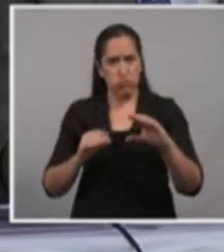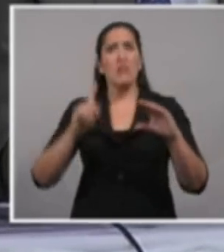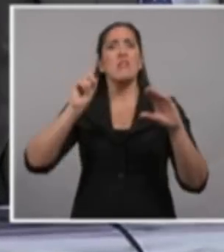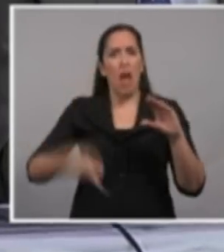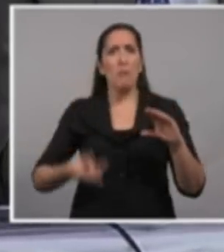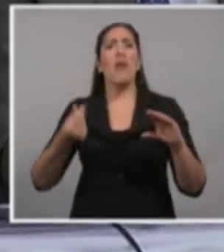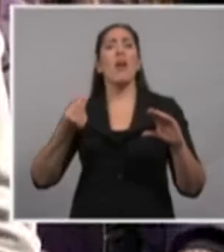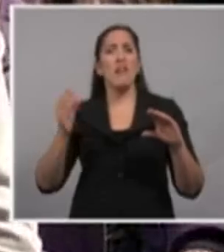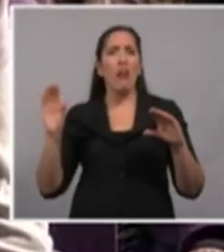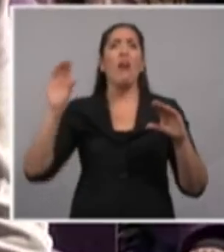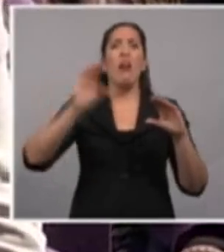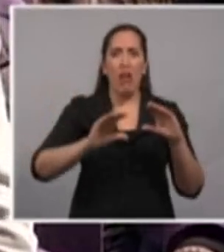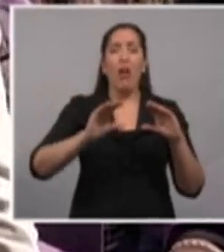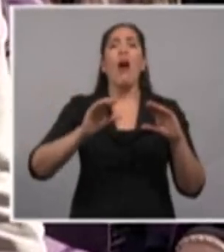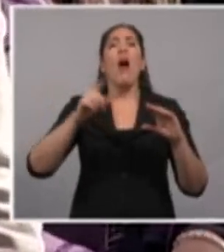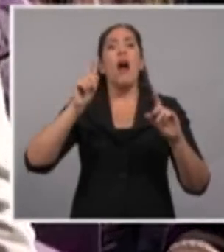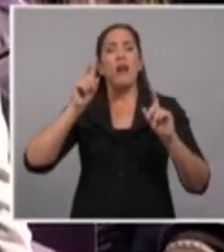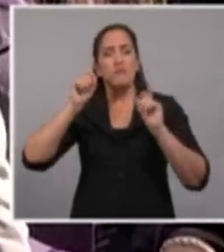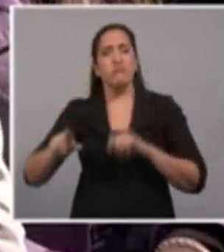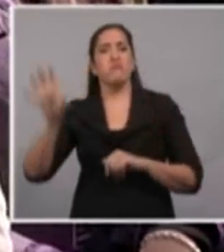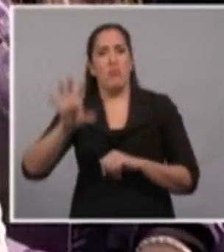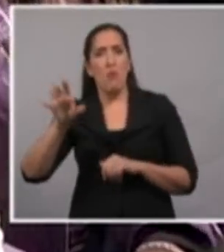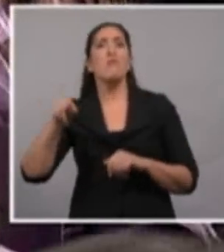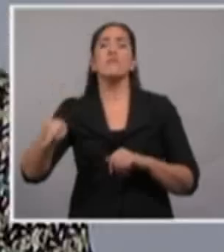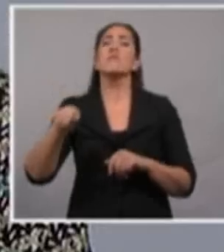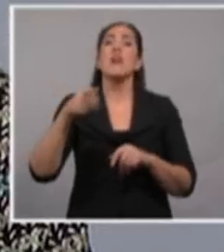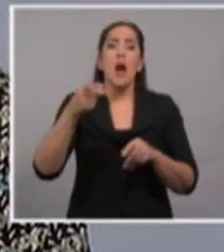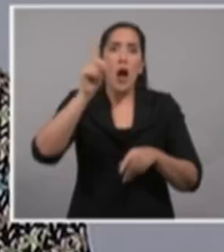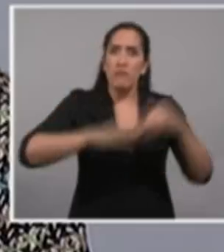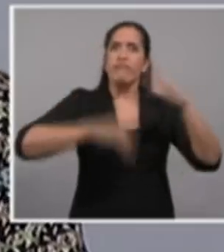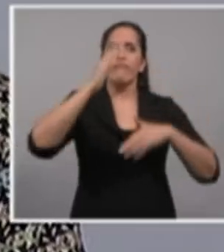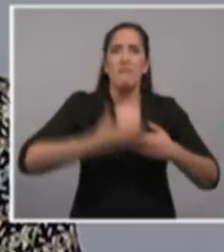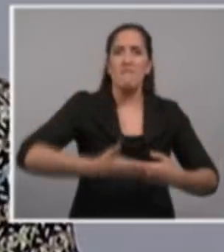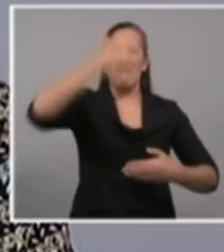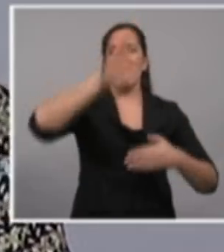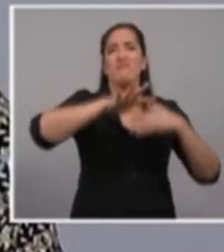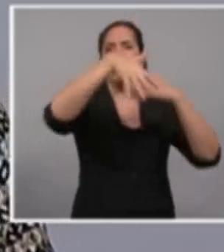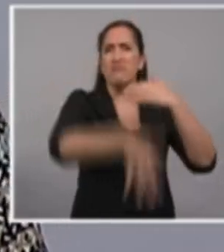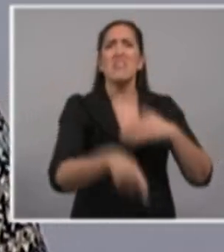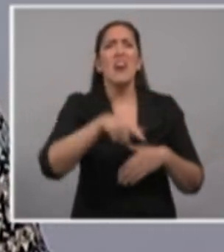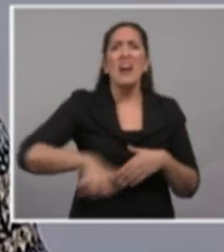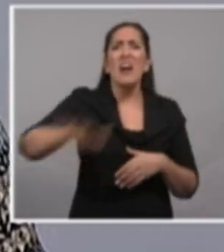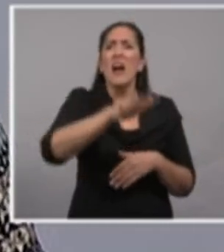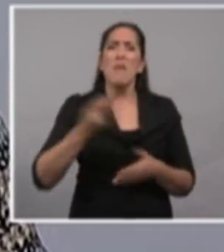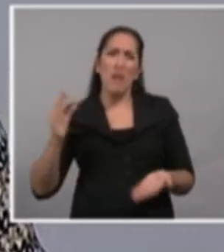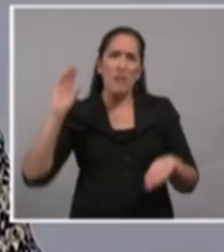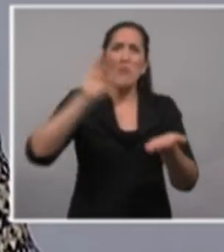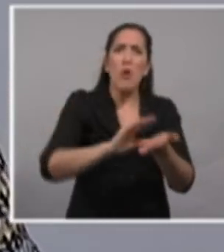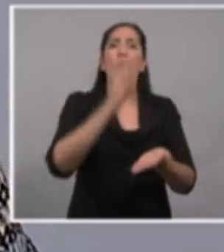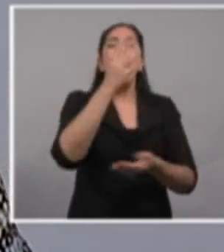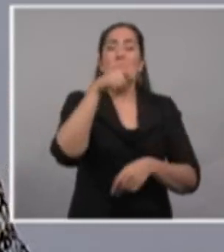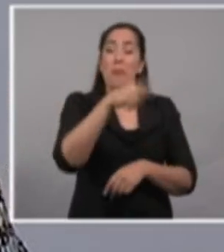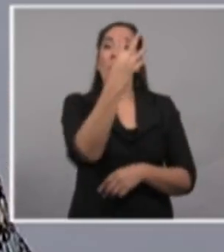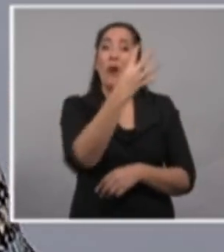con financiamiento nacional de la represa de los Blancos, más de 464